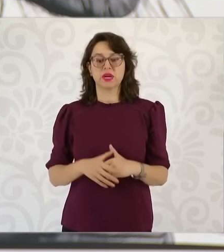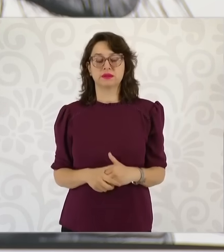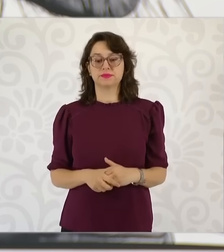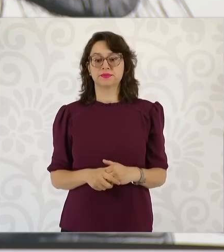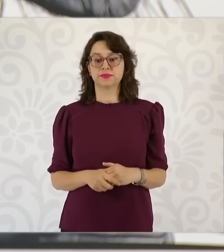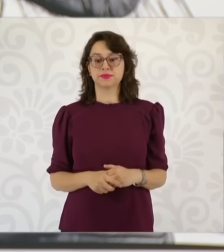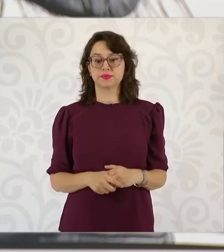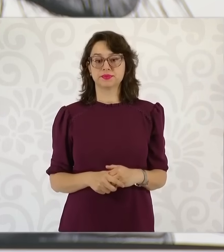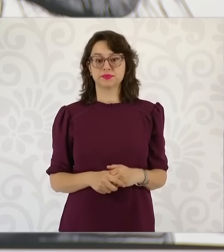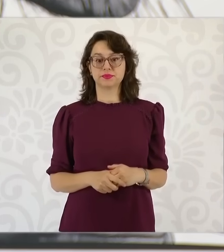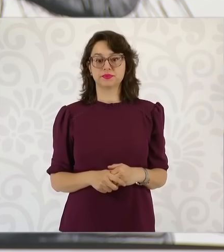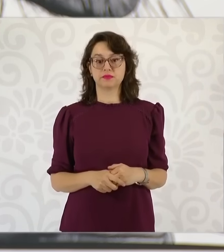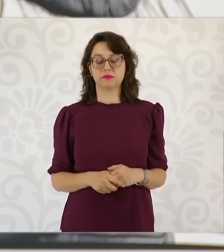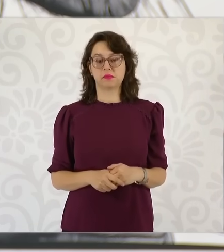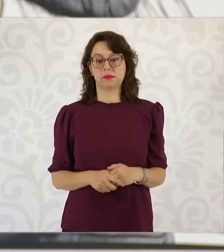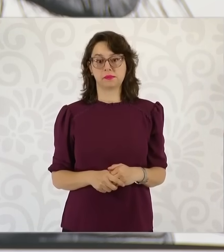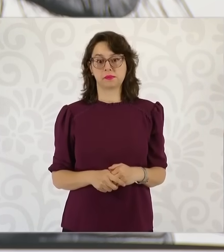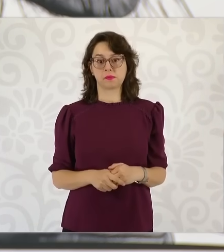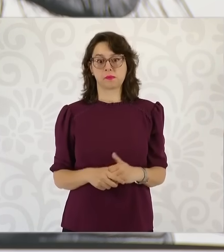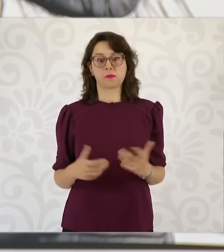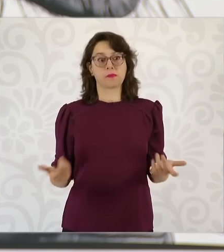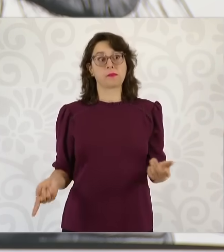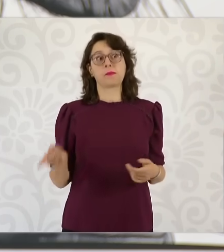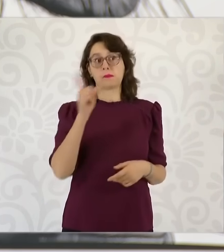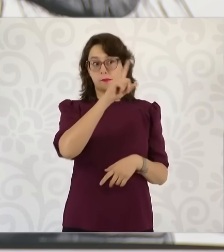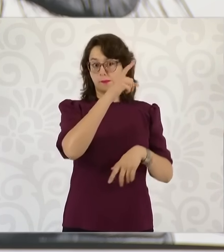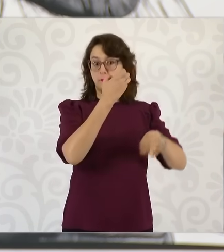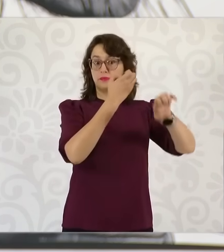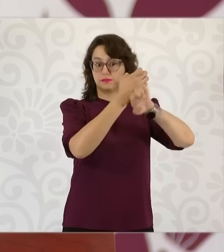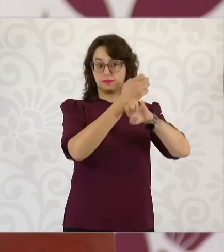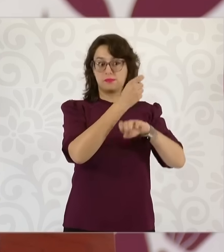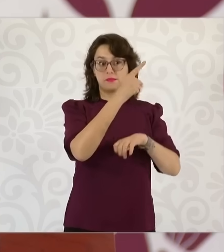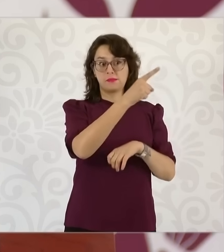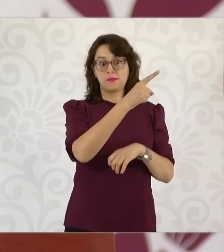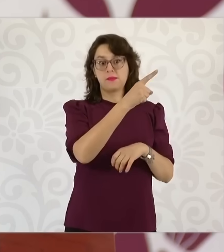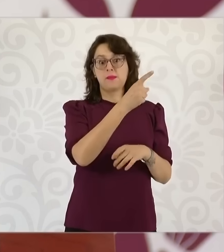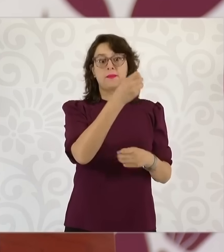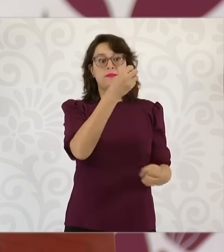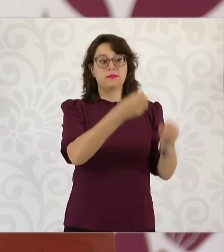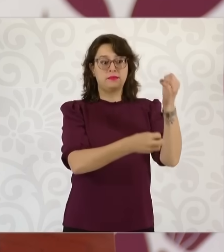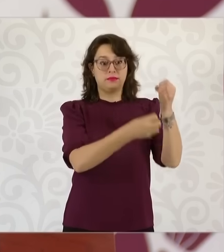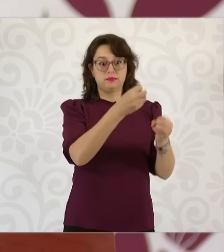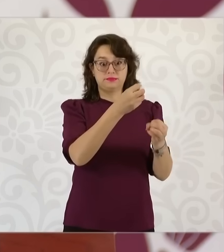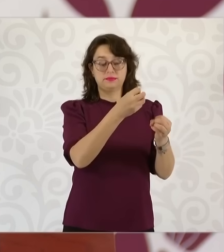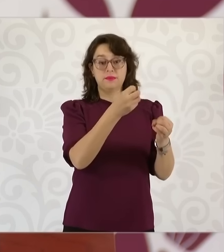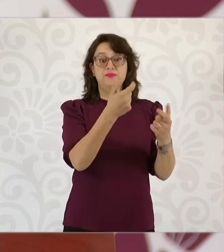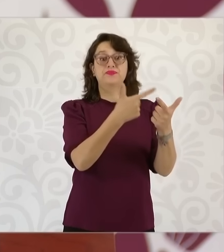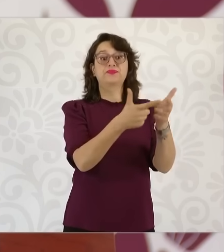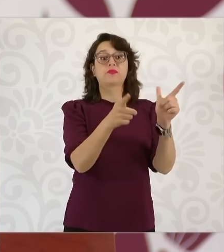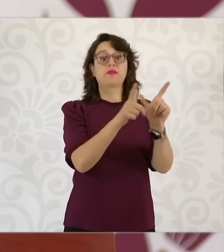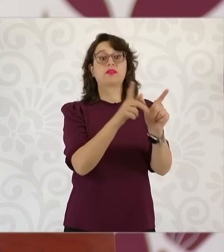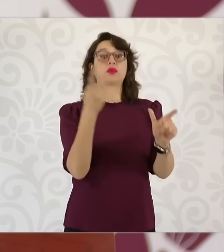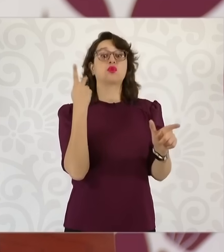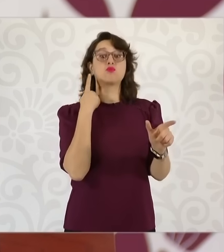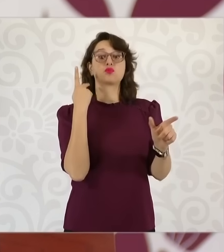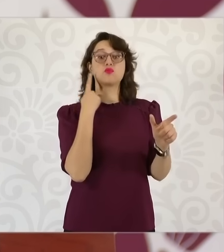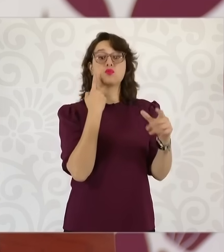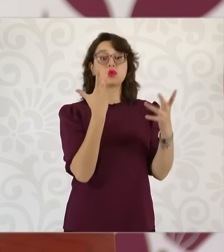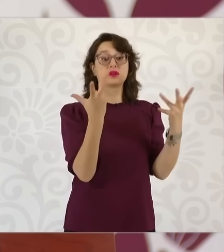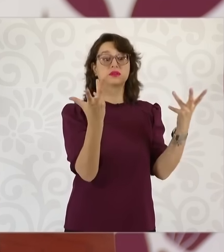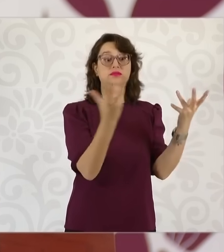estados están vinculados a partido político, o sea, no van como personas, sino van